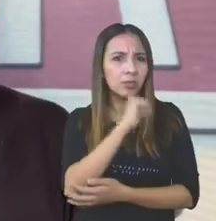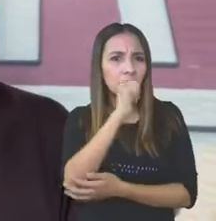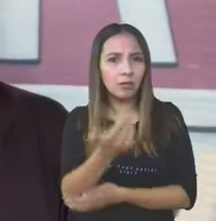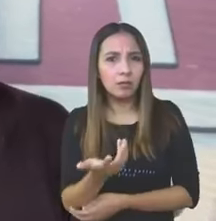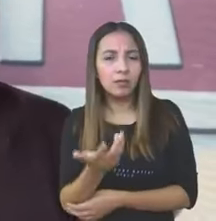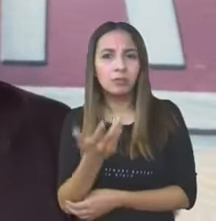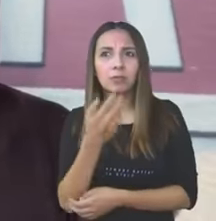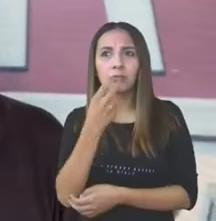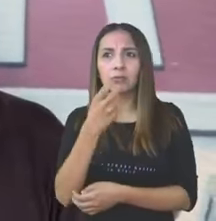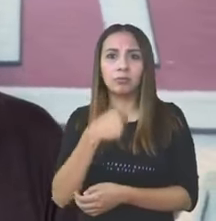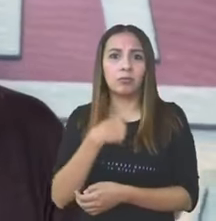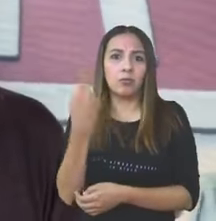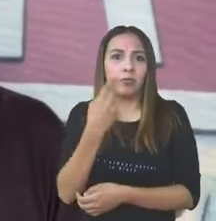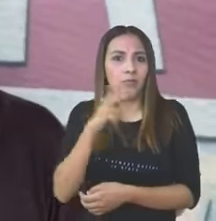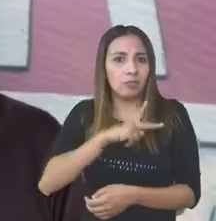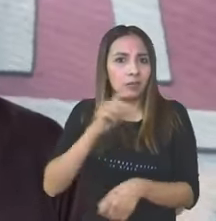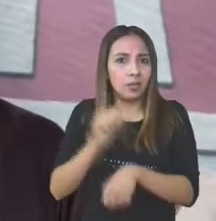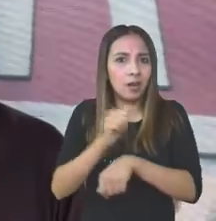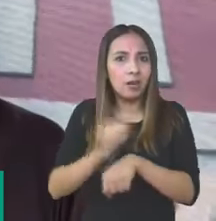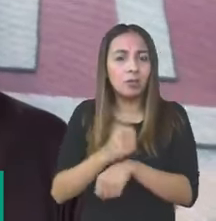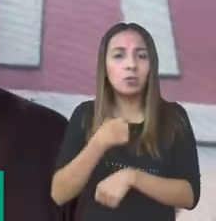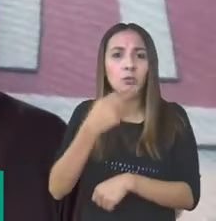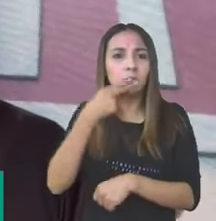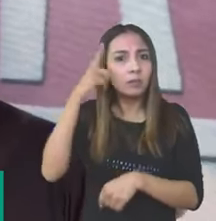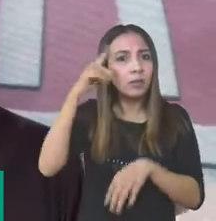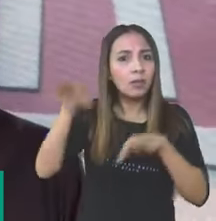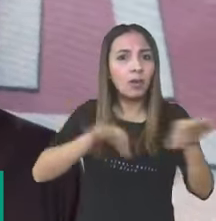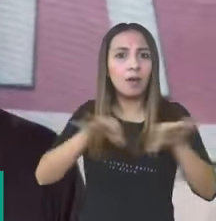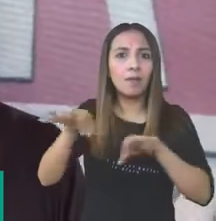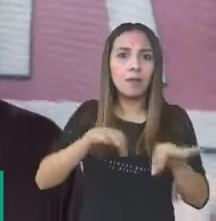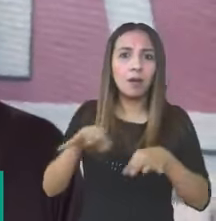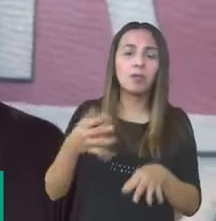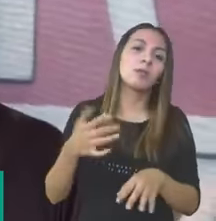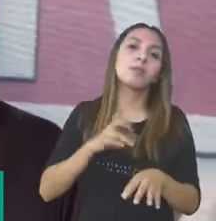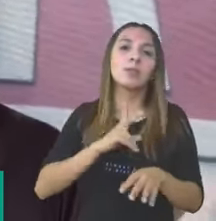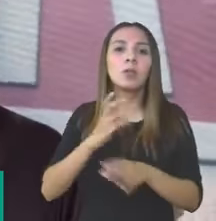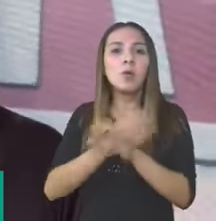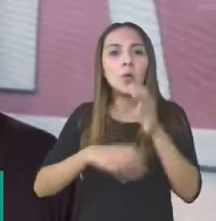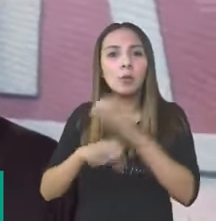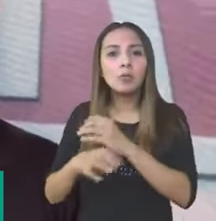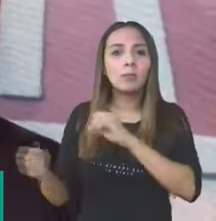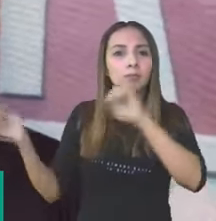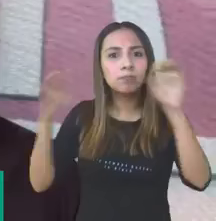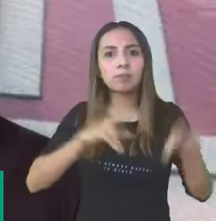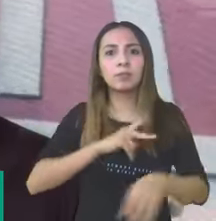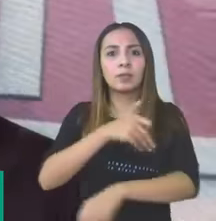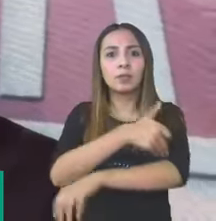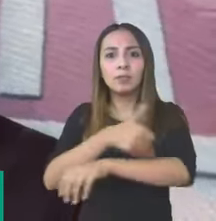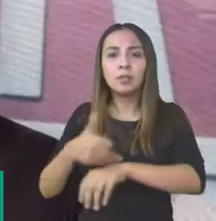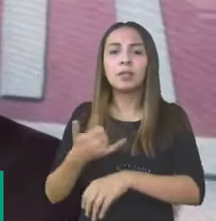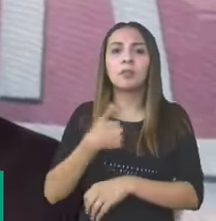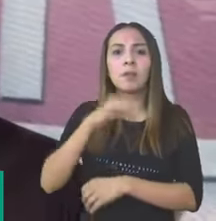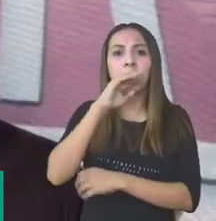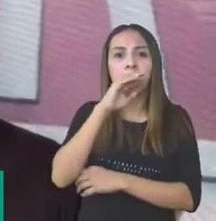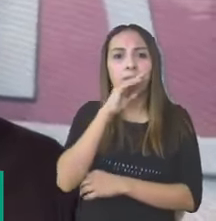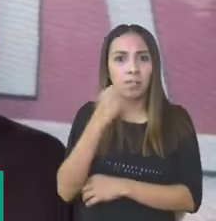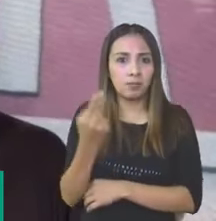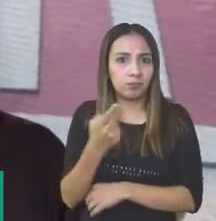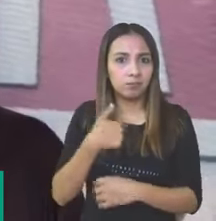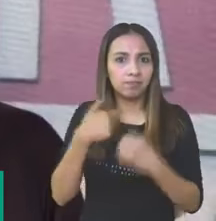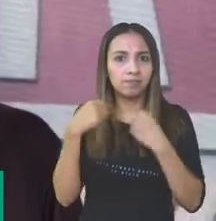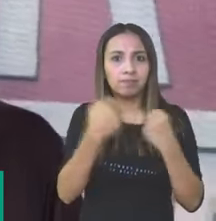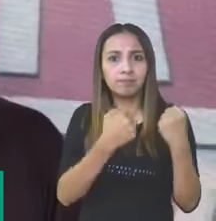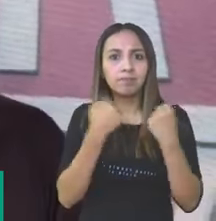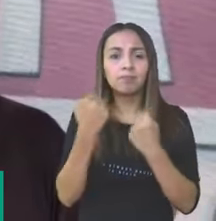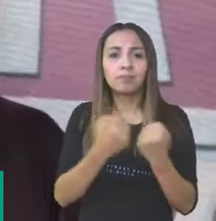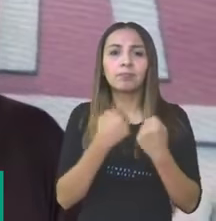que yo ocupo recuperar mi carro, es una herramienta de trabajo tanto para mis equipos que traigo, mi familia y mi mamá que está en movimiento. Mi